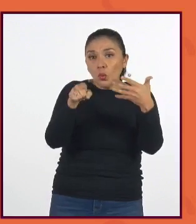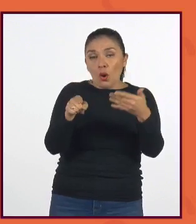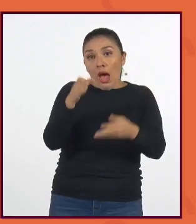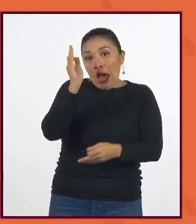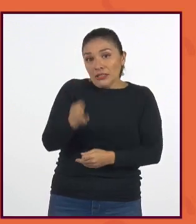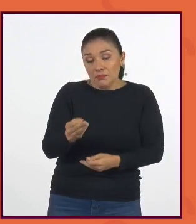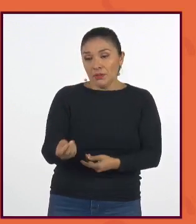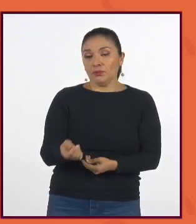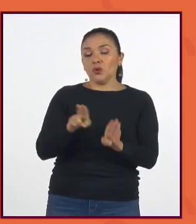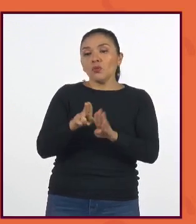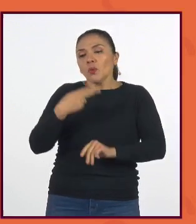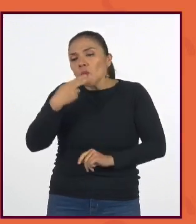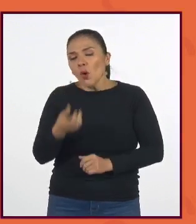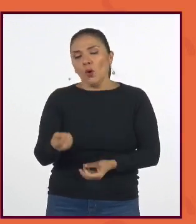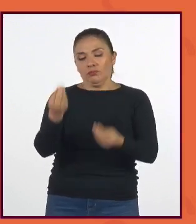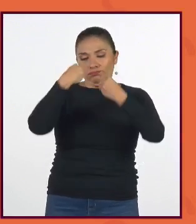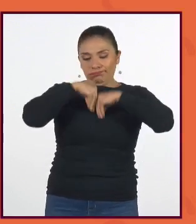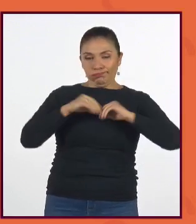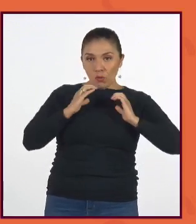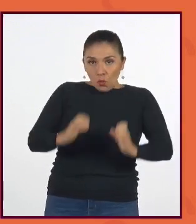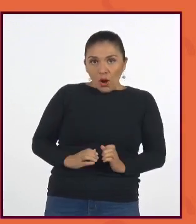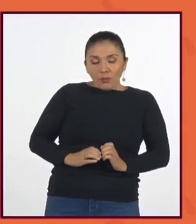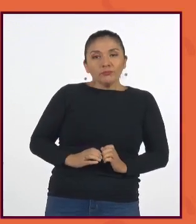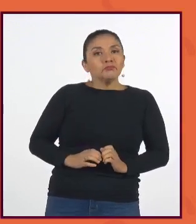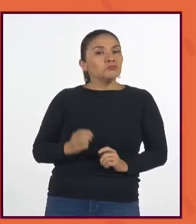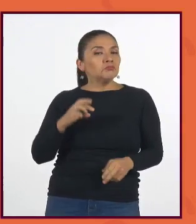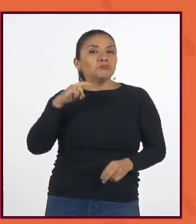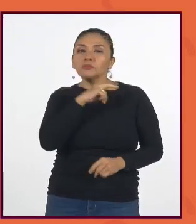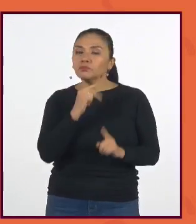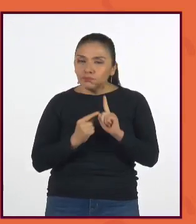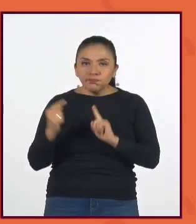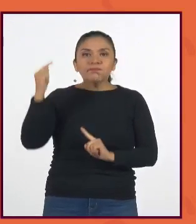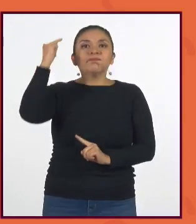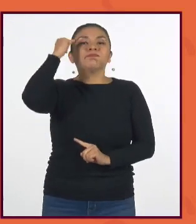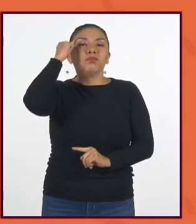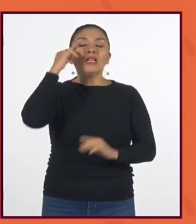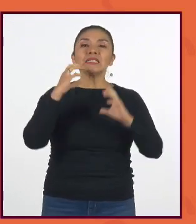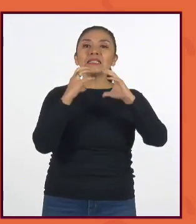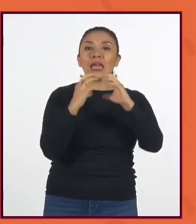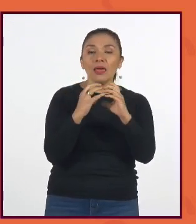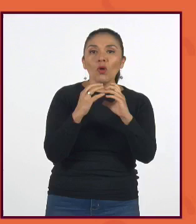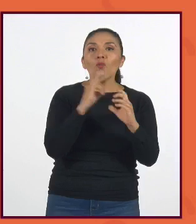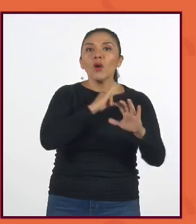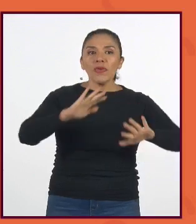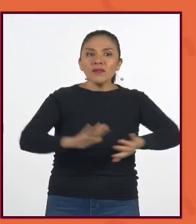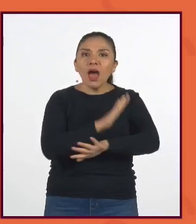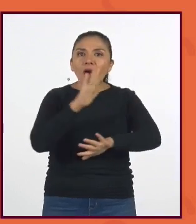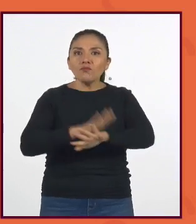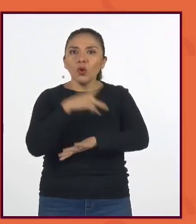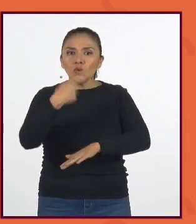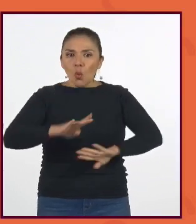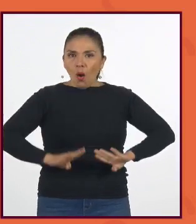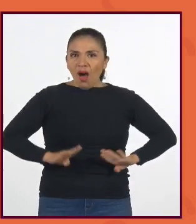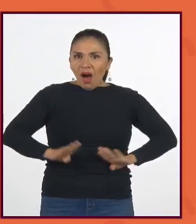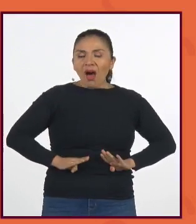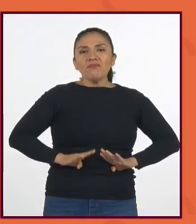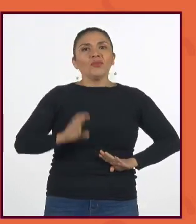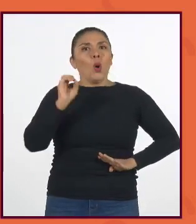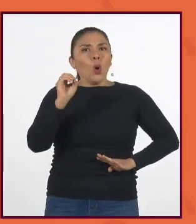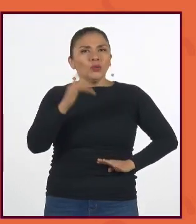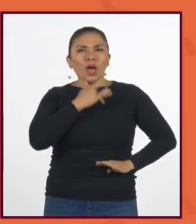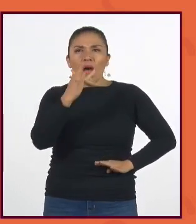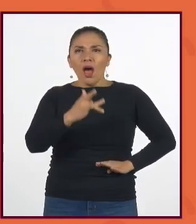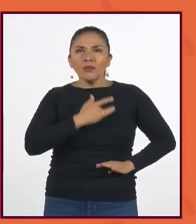organismo actúan sobre el sistema nervioso central y alteran las funciones físicas o psíquicas que regulan la